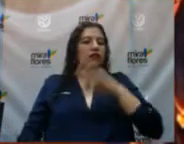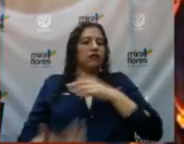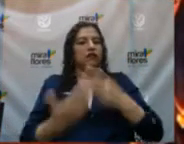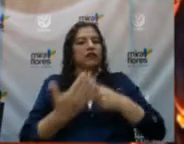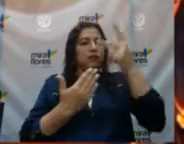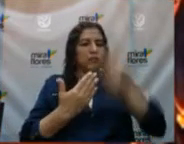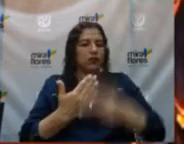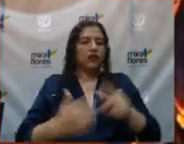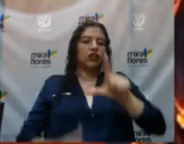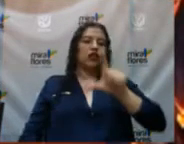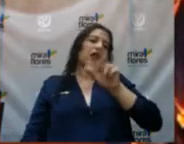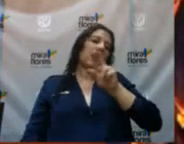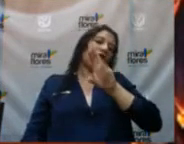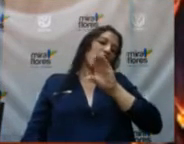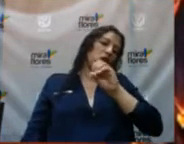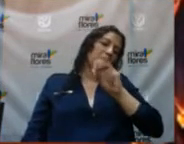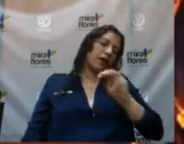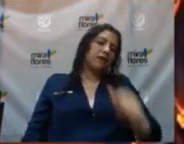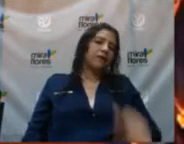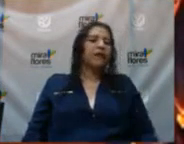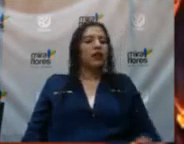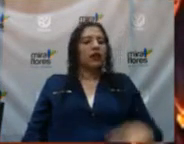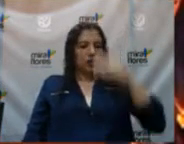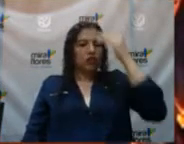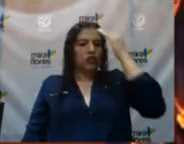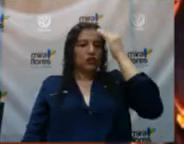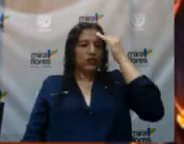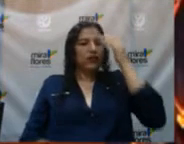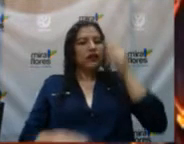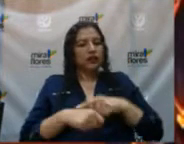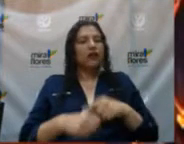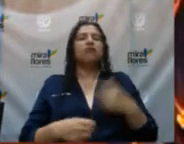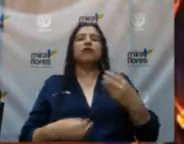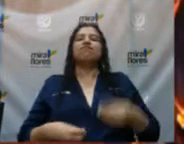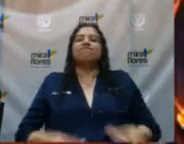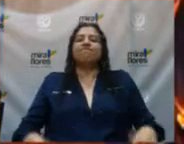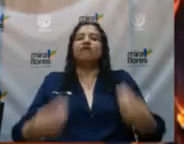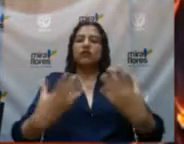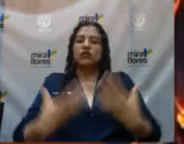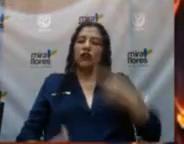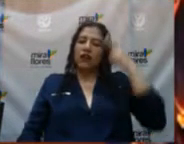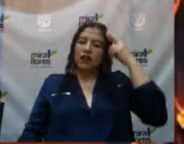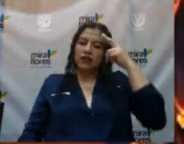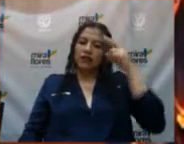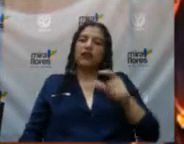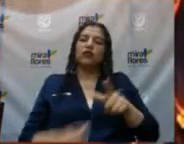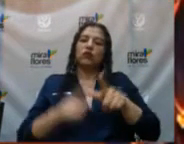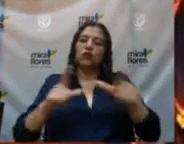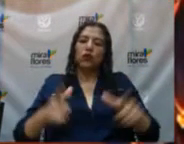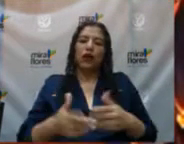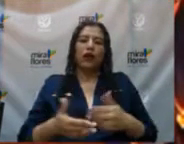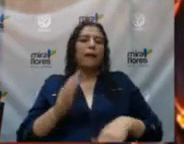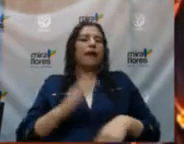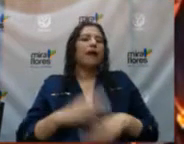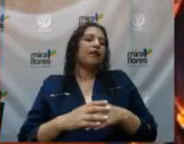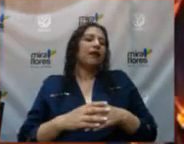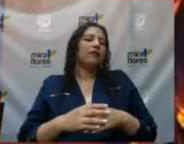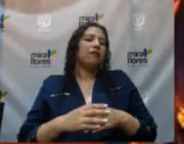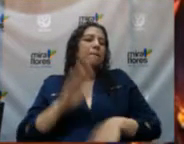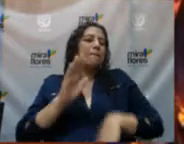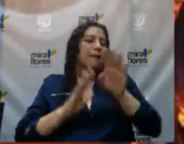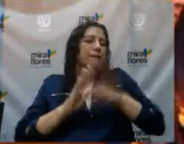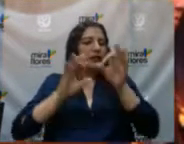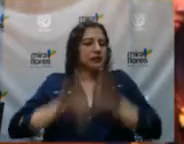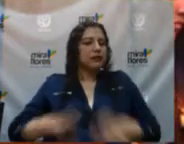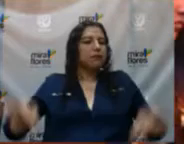proyecto. Estoy convencida de que el tiempo nos dio la razón, ya que es uno de los puntos de encuentro más importantes